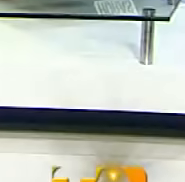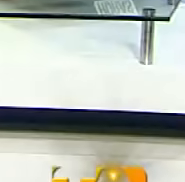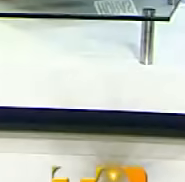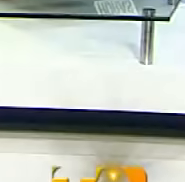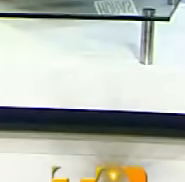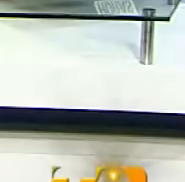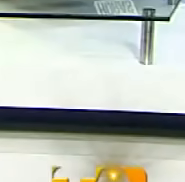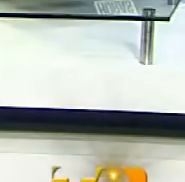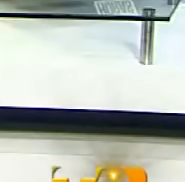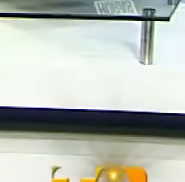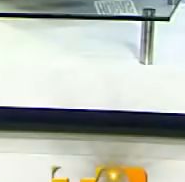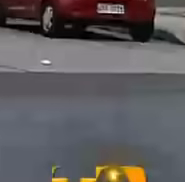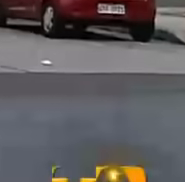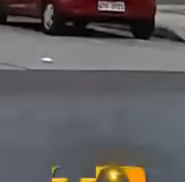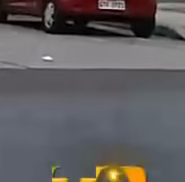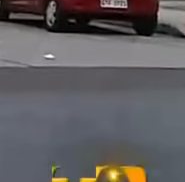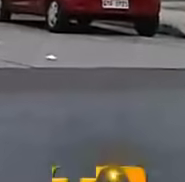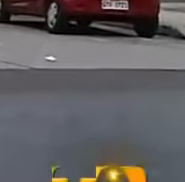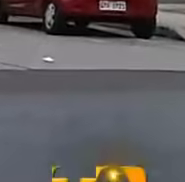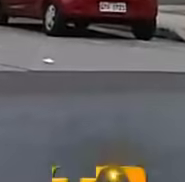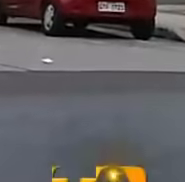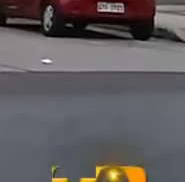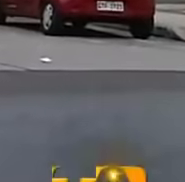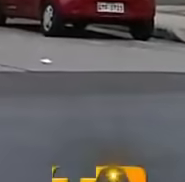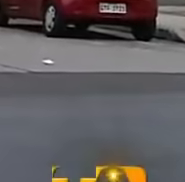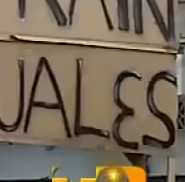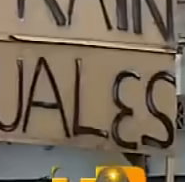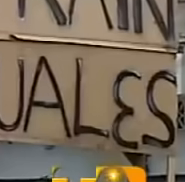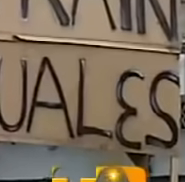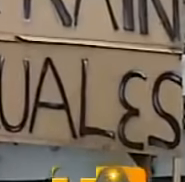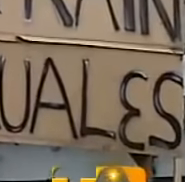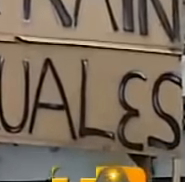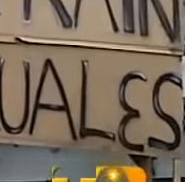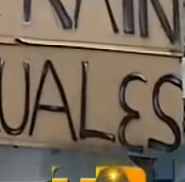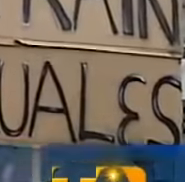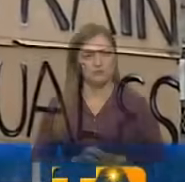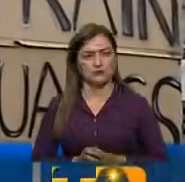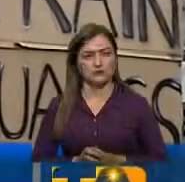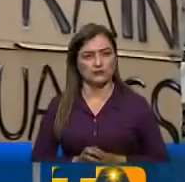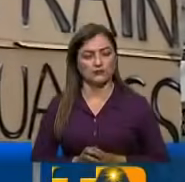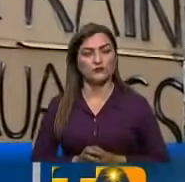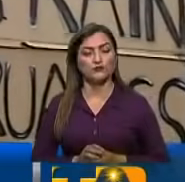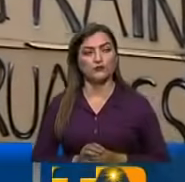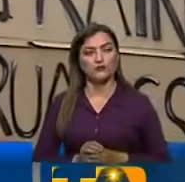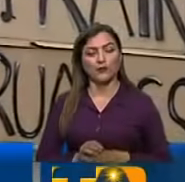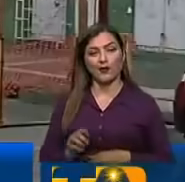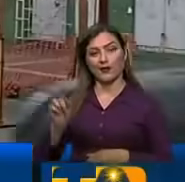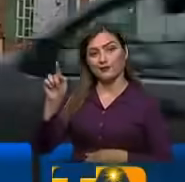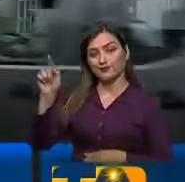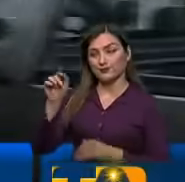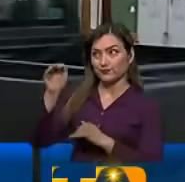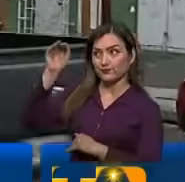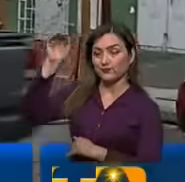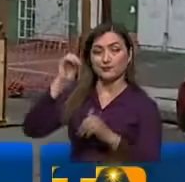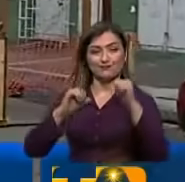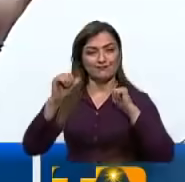gigantes del suburbio de Guayaquil. El monigote gigante del actor Efraín Ruales fue fabricado por 5 jóvenes en las calles